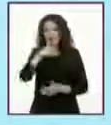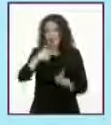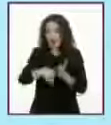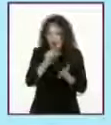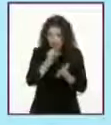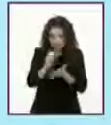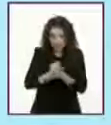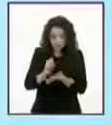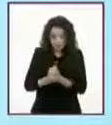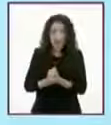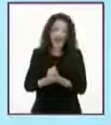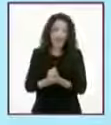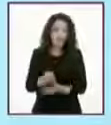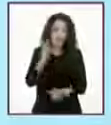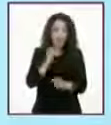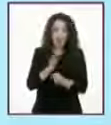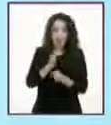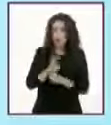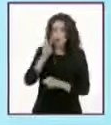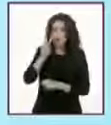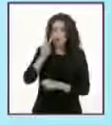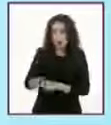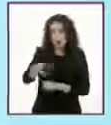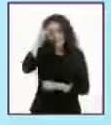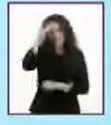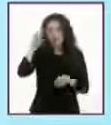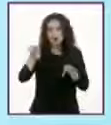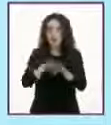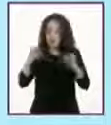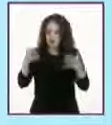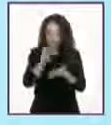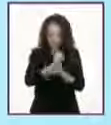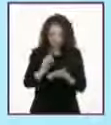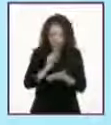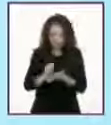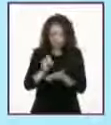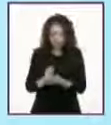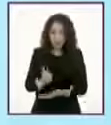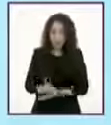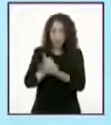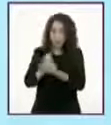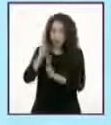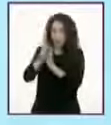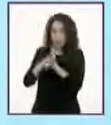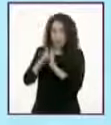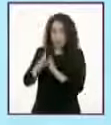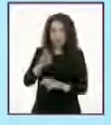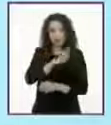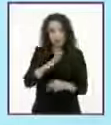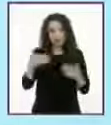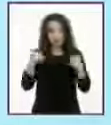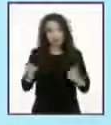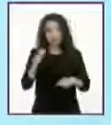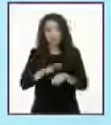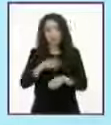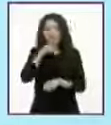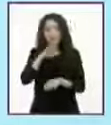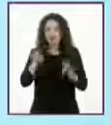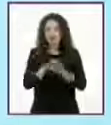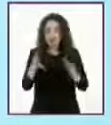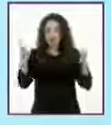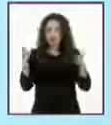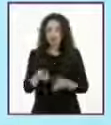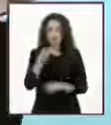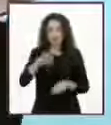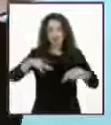los guiaremos para que redacten una. El siguiente video que veremos les ayudará a entender cómo se estructura este tipo de